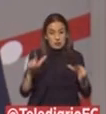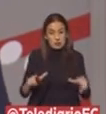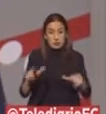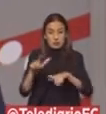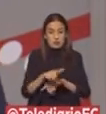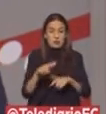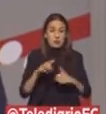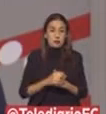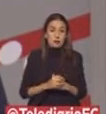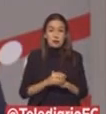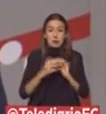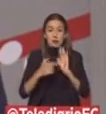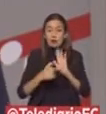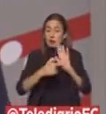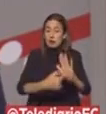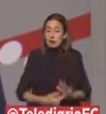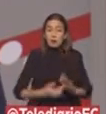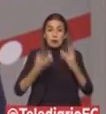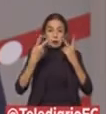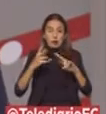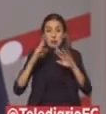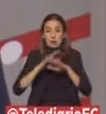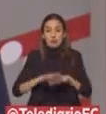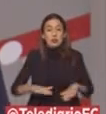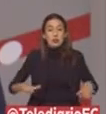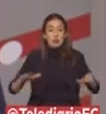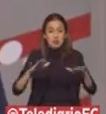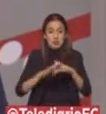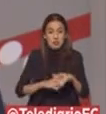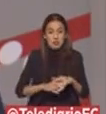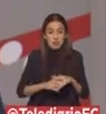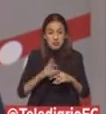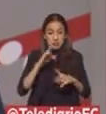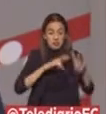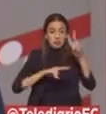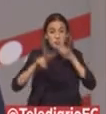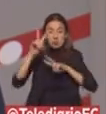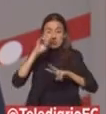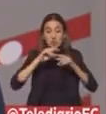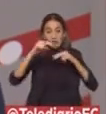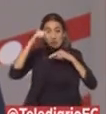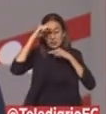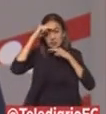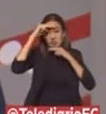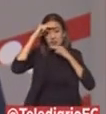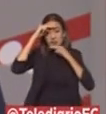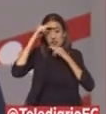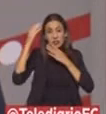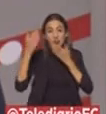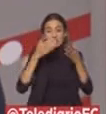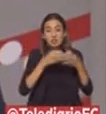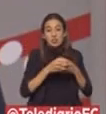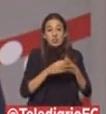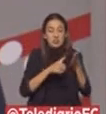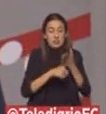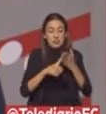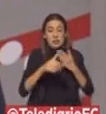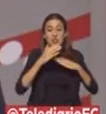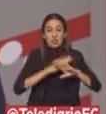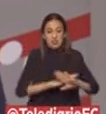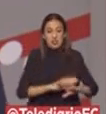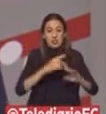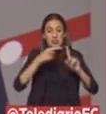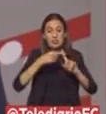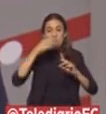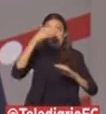hay no es decir cuando veíamos justamente la noticia se ve al ministro de defensa en primer lugar